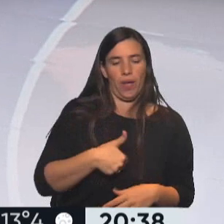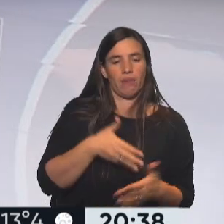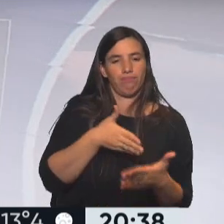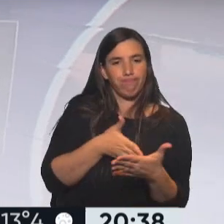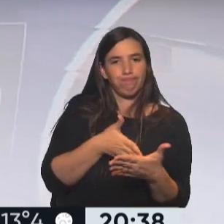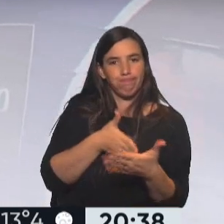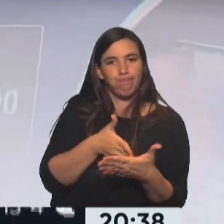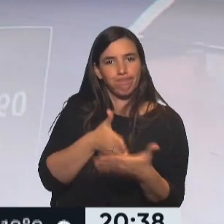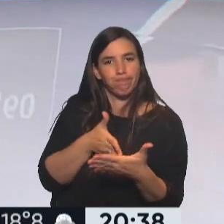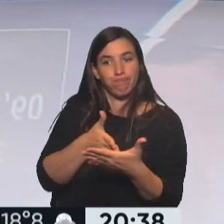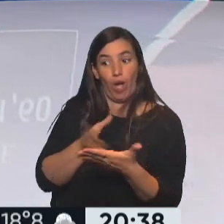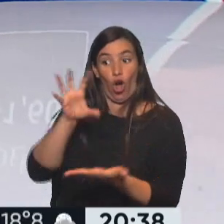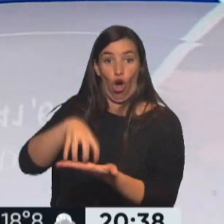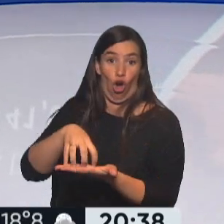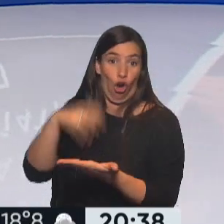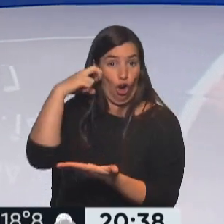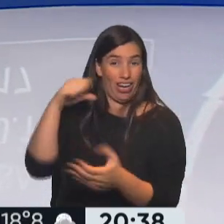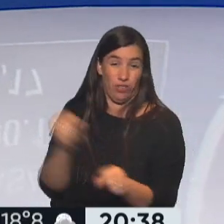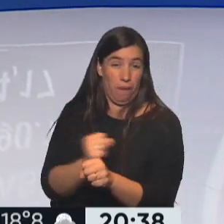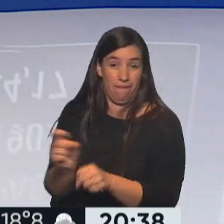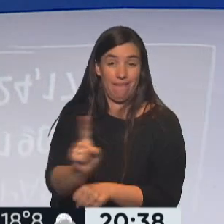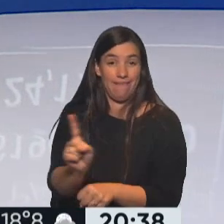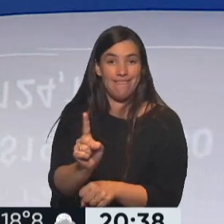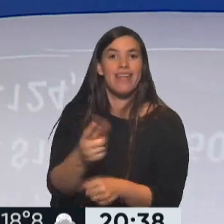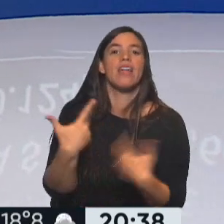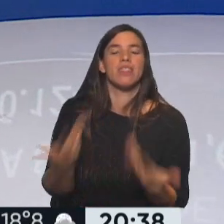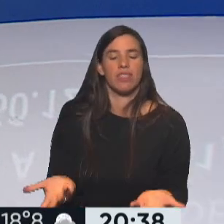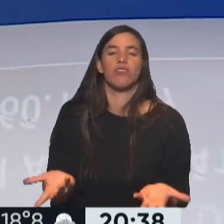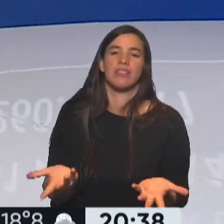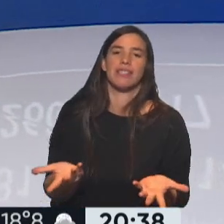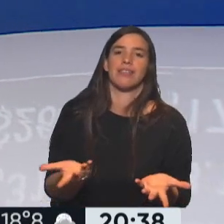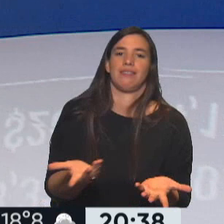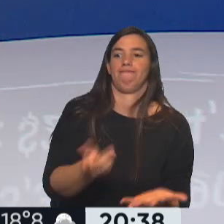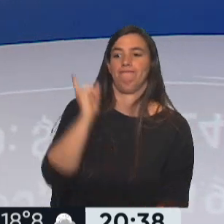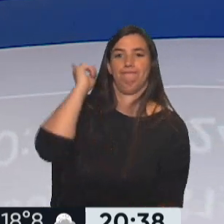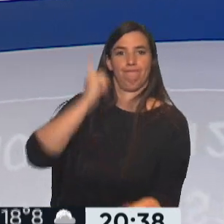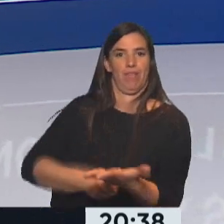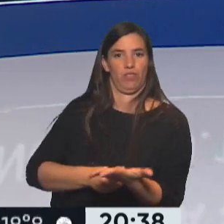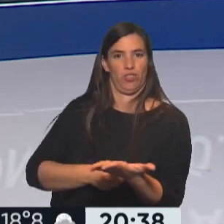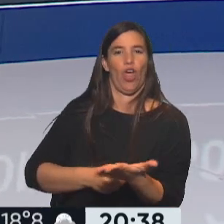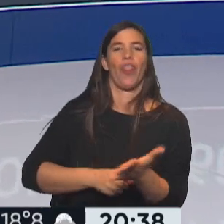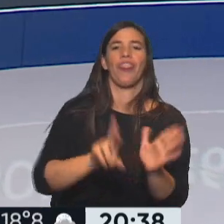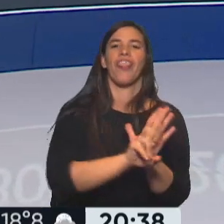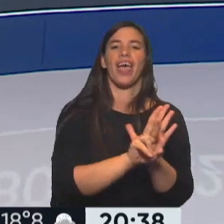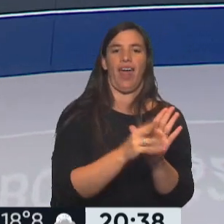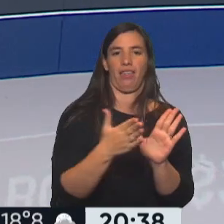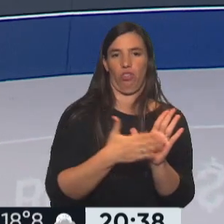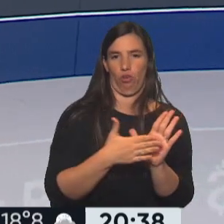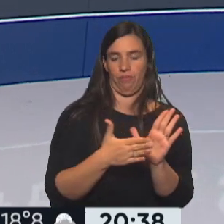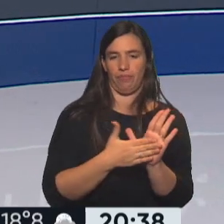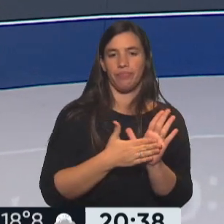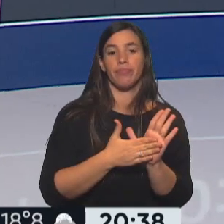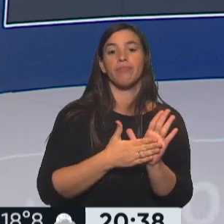el Congreso, cambió la fórmula previsional vía un decreto y estableció que todo todos los meses a partir de abril se ajuste